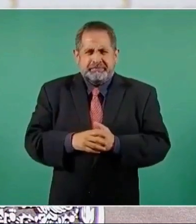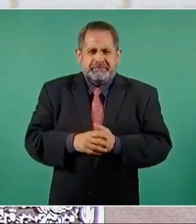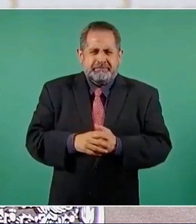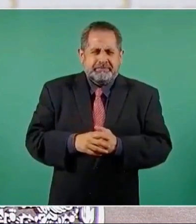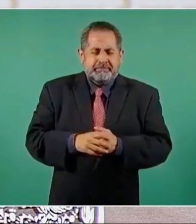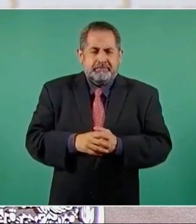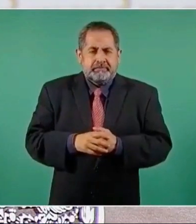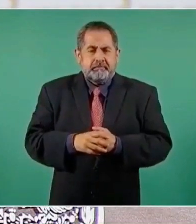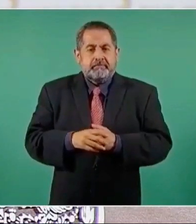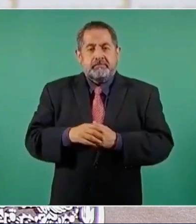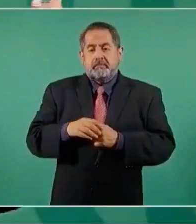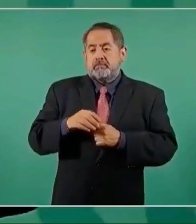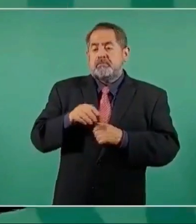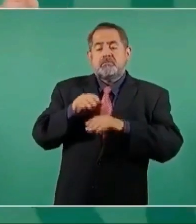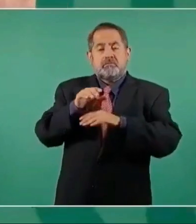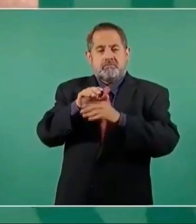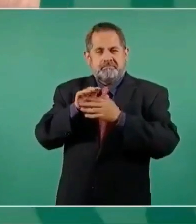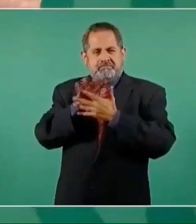Polarización económica y social,